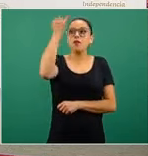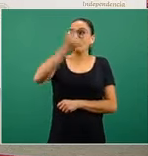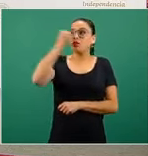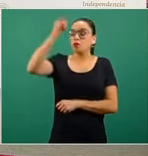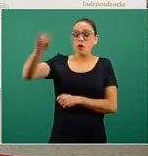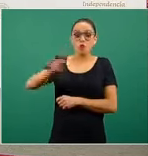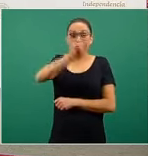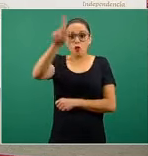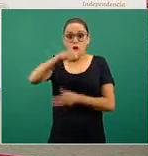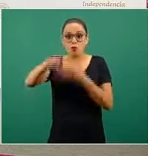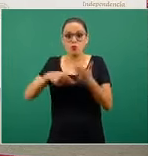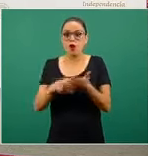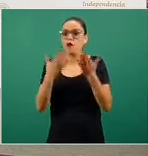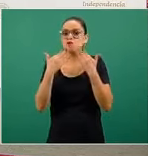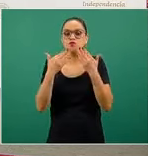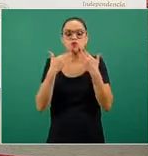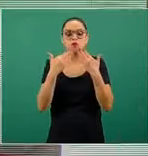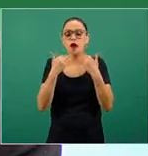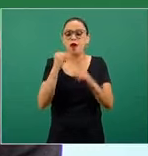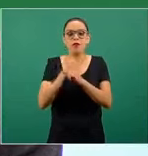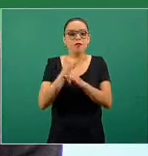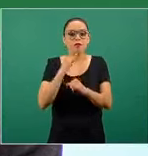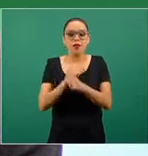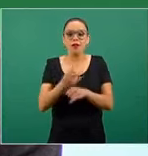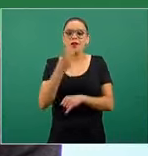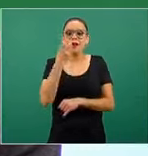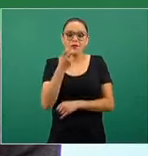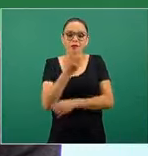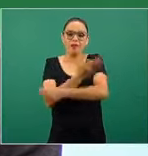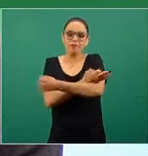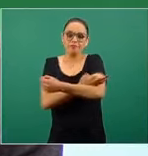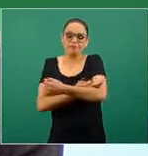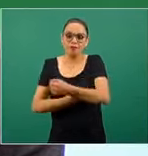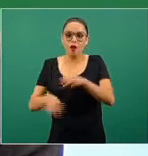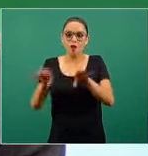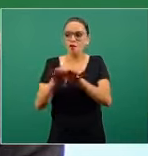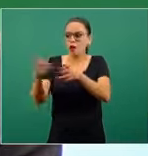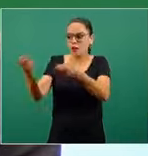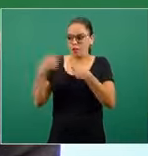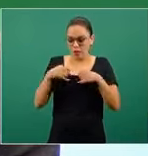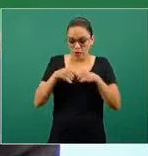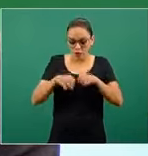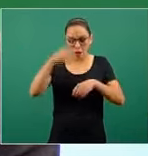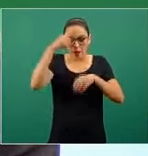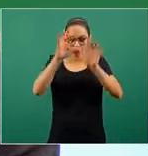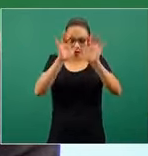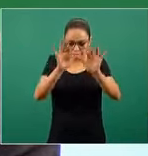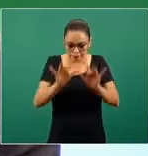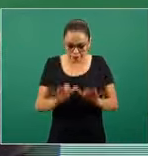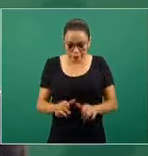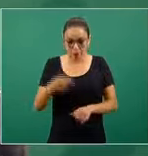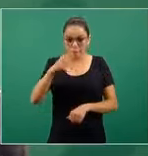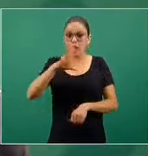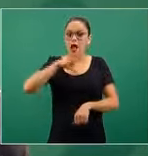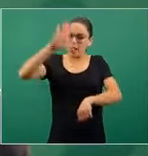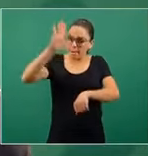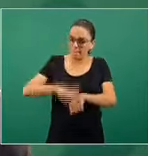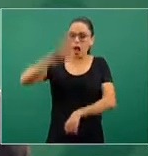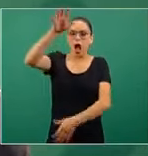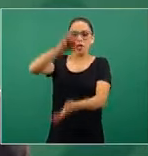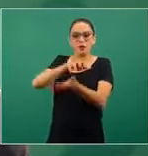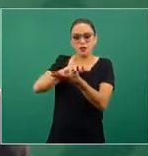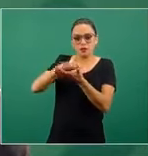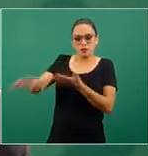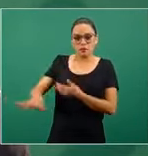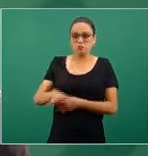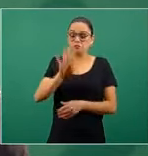registro. Pero sabemos por otros mecanismos de comunicación que hubo mucha mayor cantidad de vacunas puestas, cerca